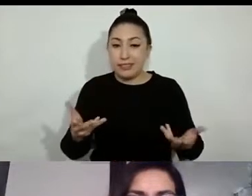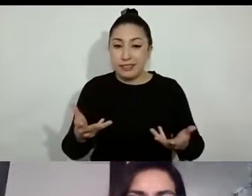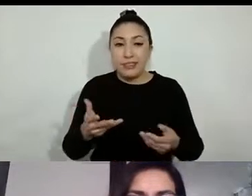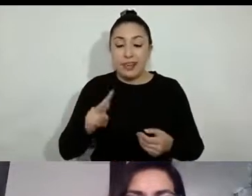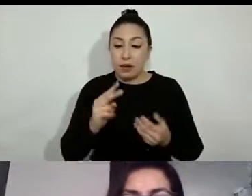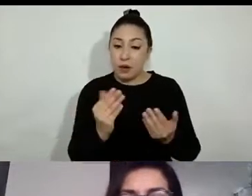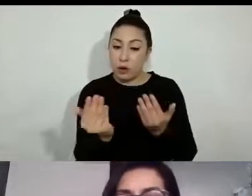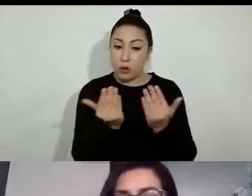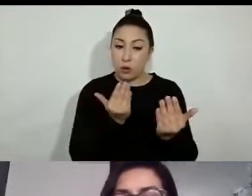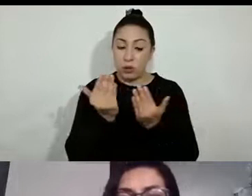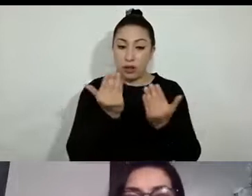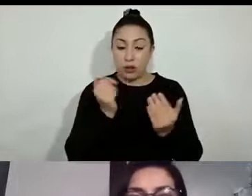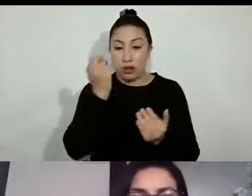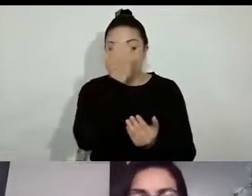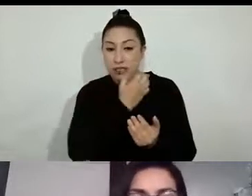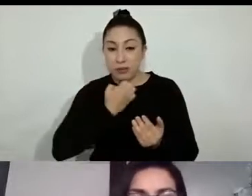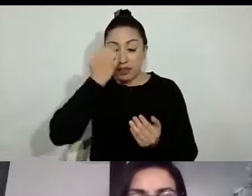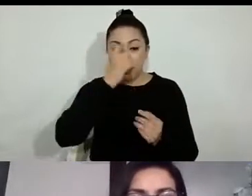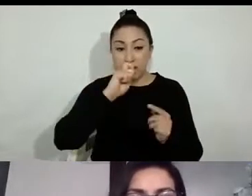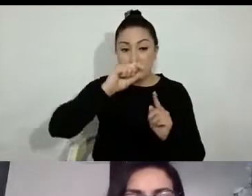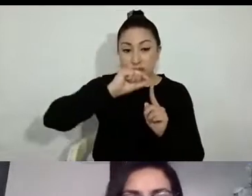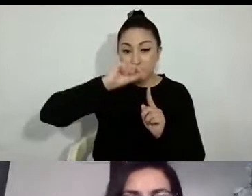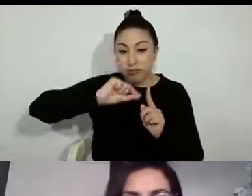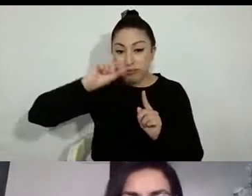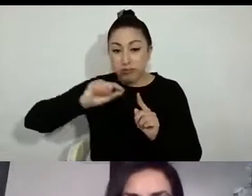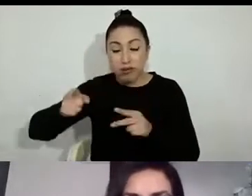numéricamente insignificantes hechos, pero